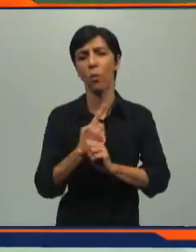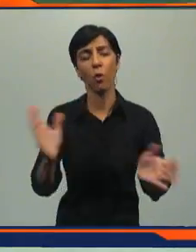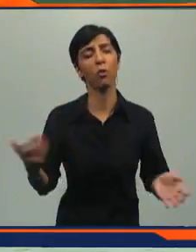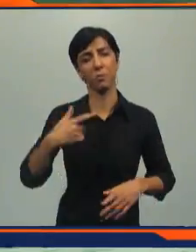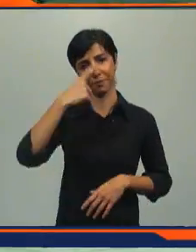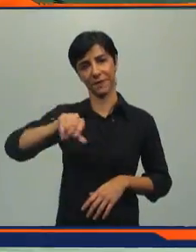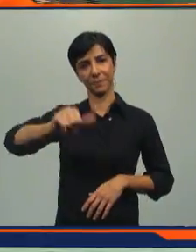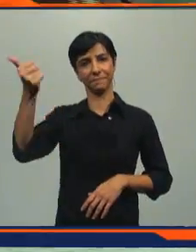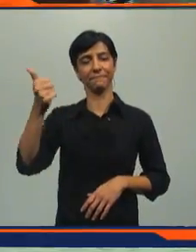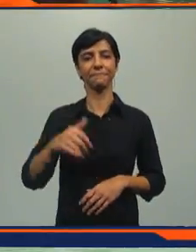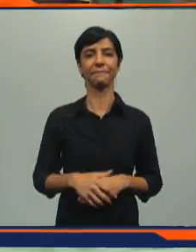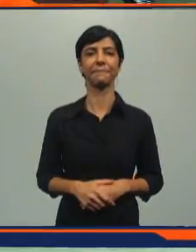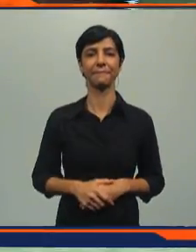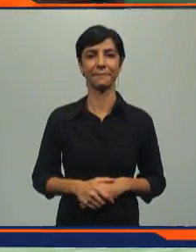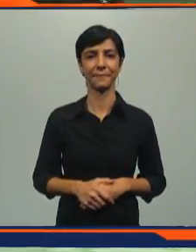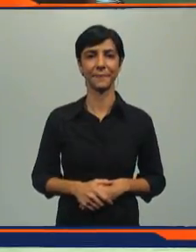Catharines.